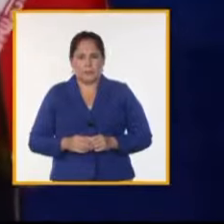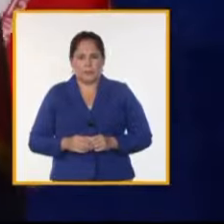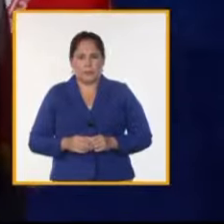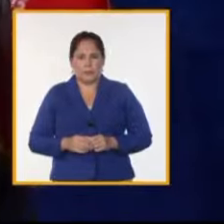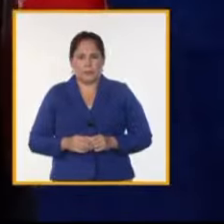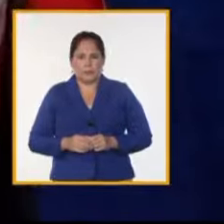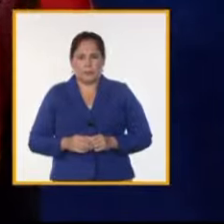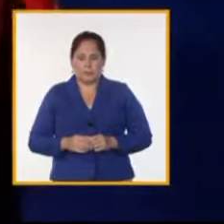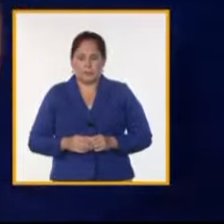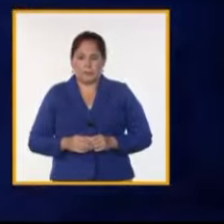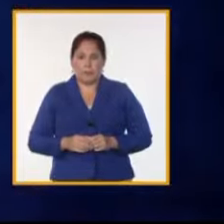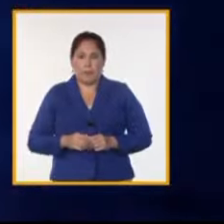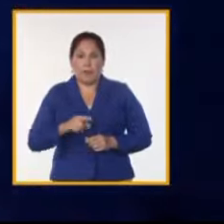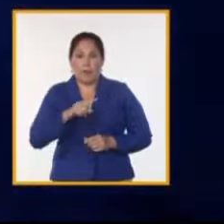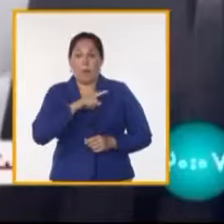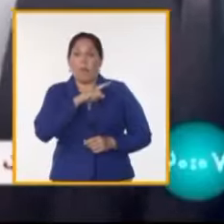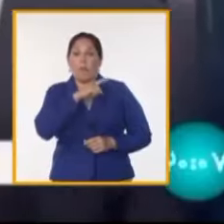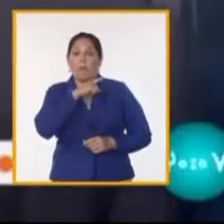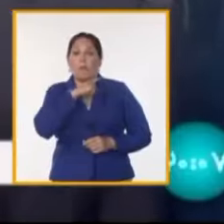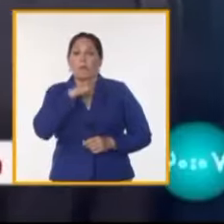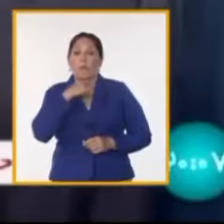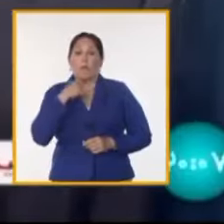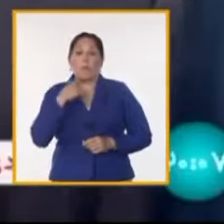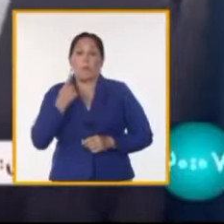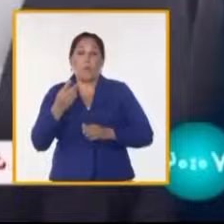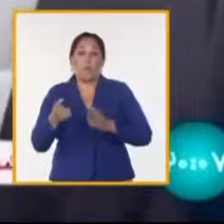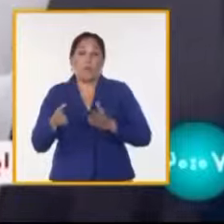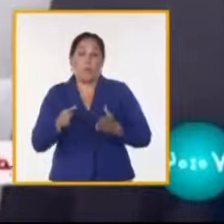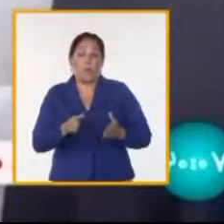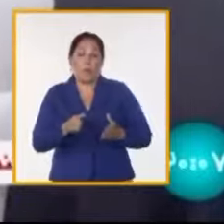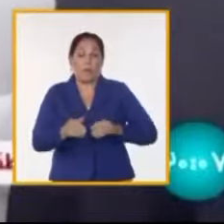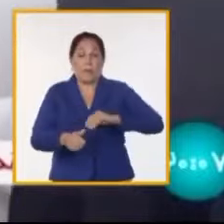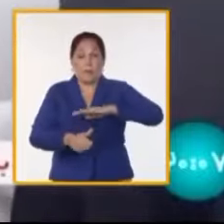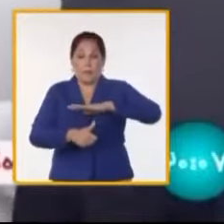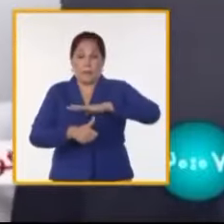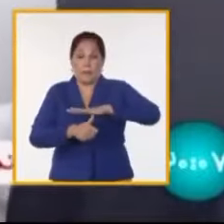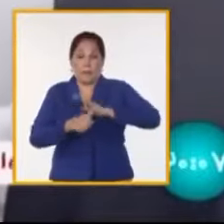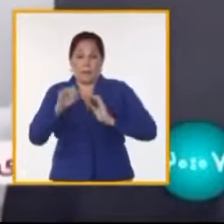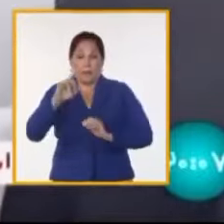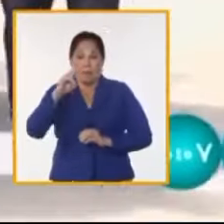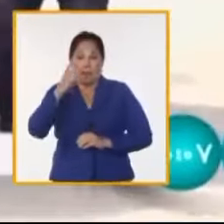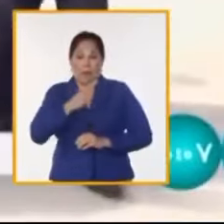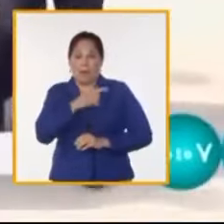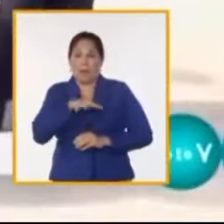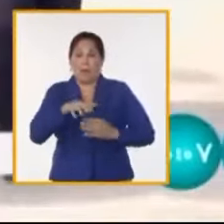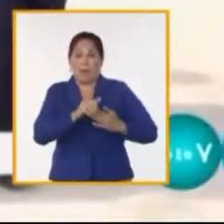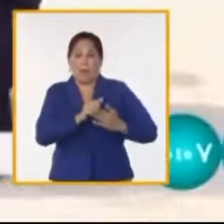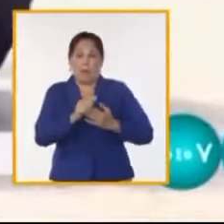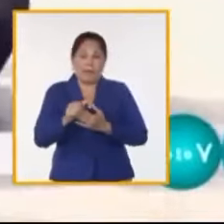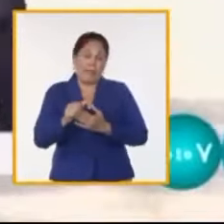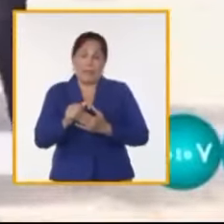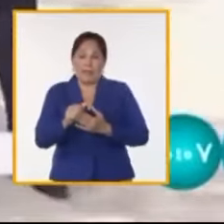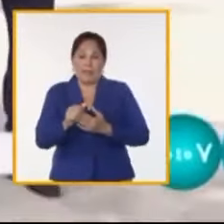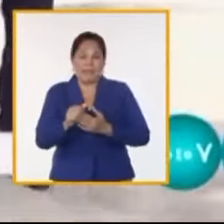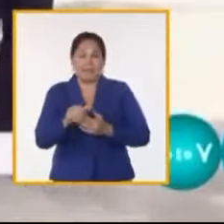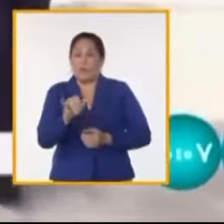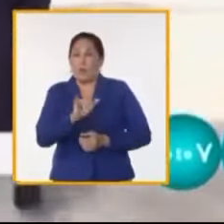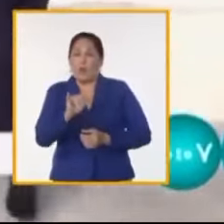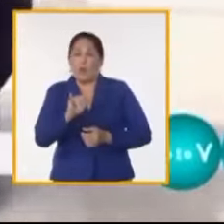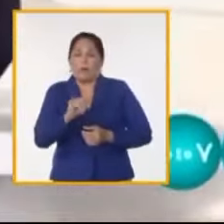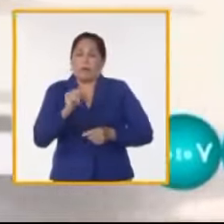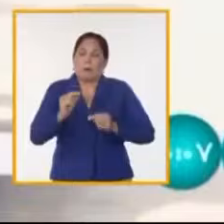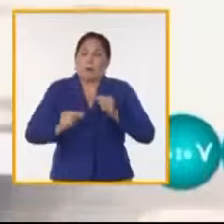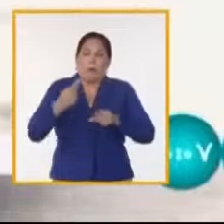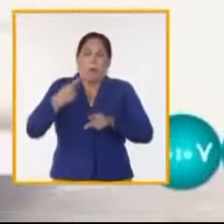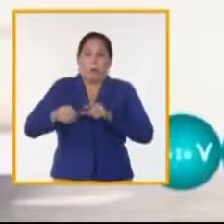la repentina muerte del presidente de Irán motivó reacciones en líderes de todo el mundo Ibrahim raisi así como su